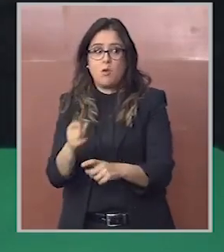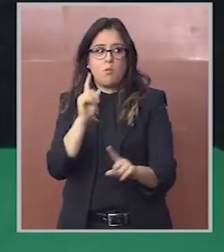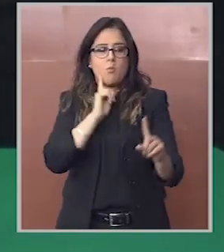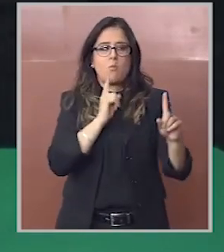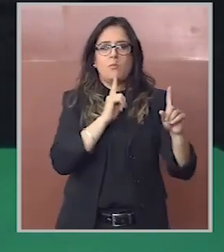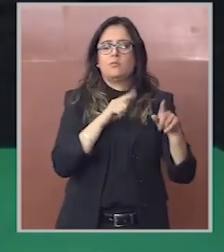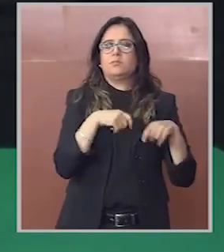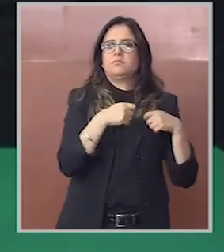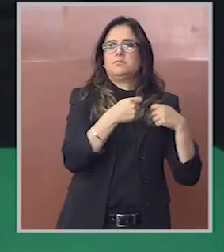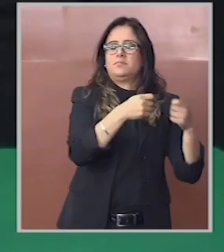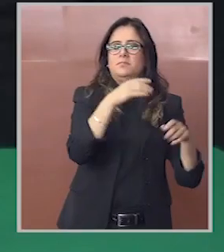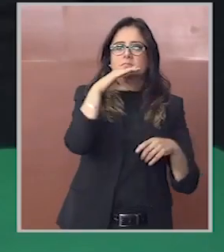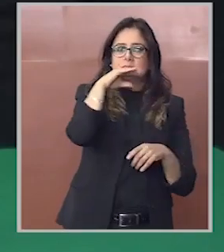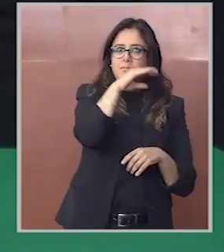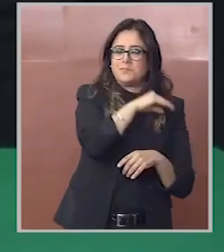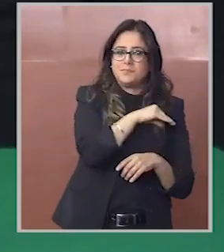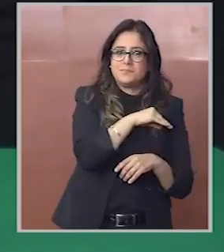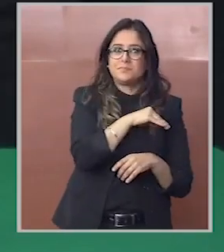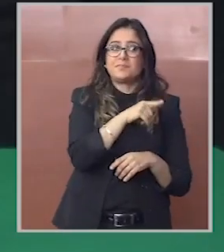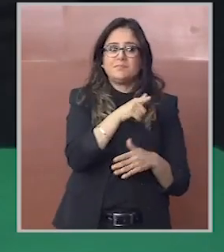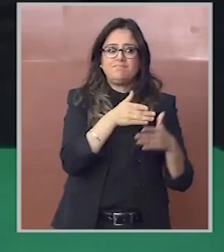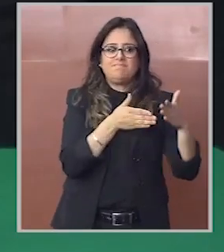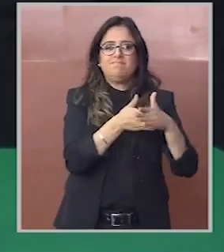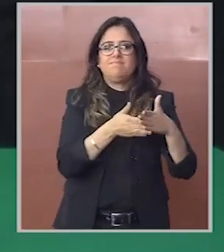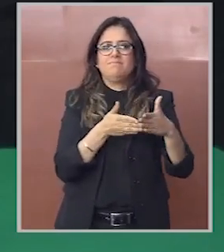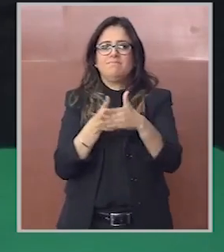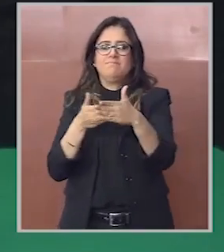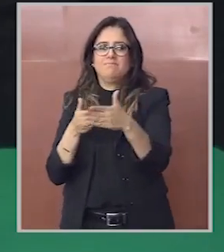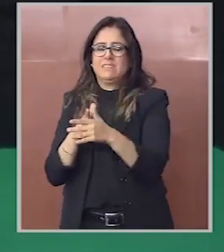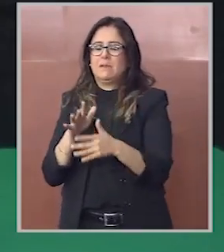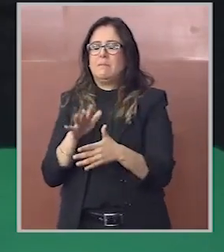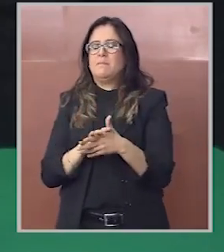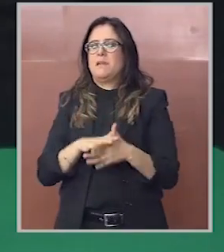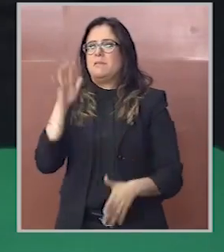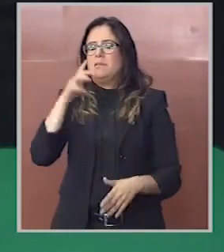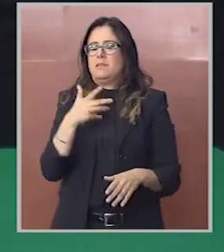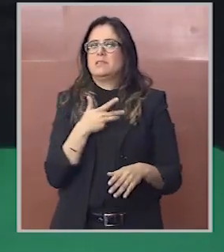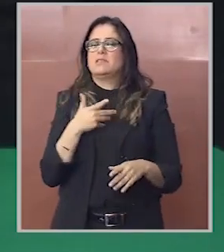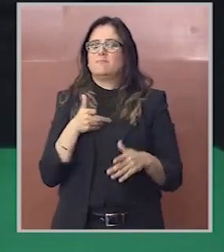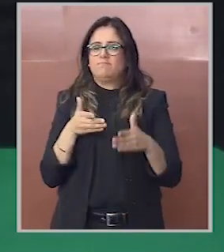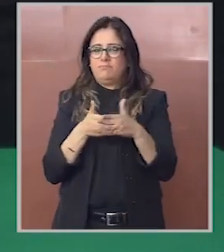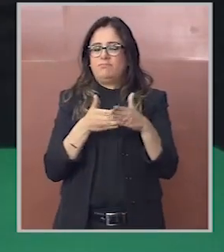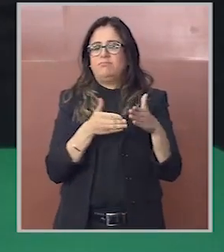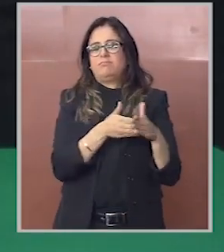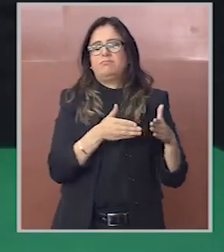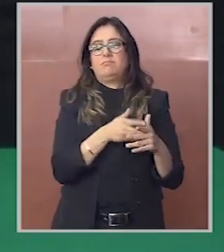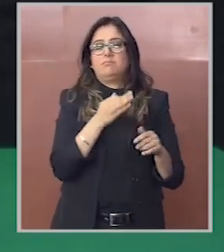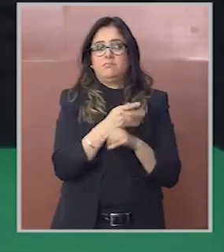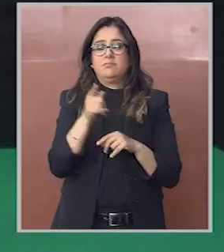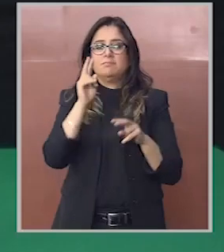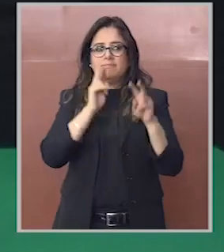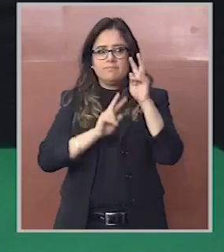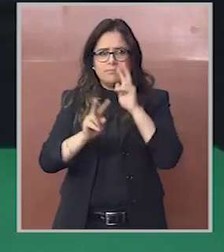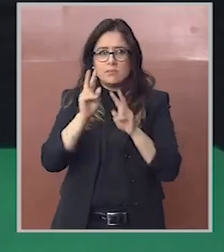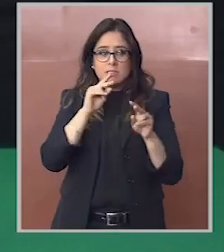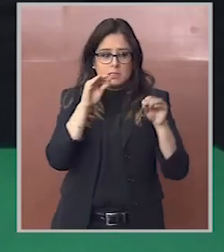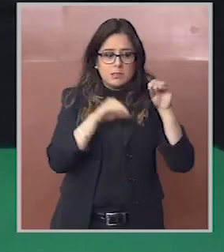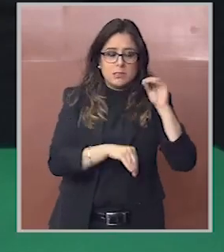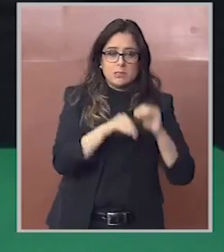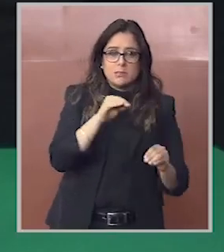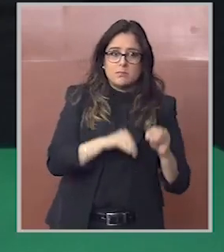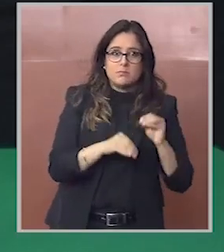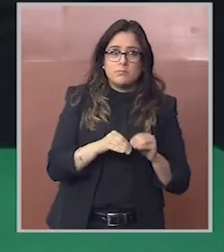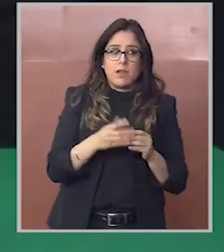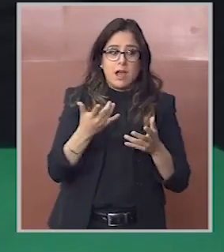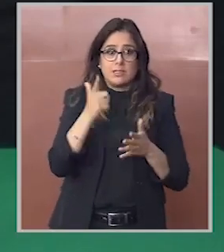mayores y eso hay que tenerlo en cuenta al momento de diseñar políticas públicas específicas para superar